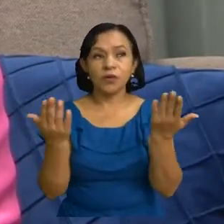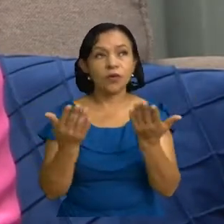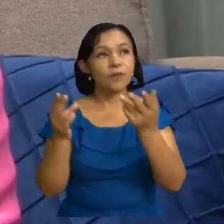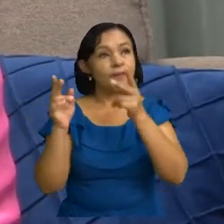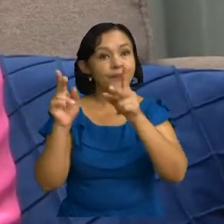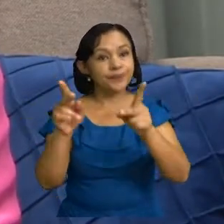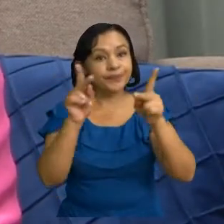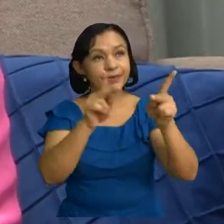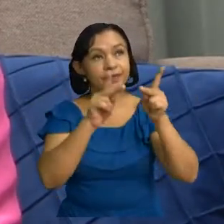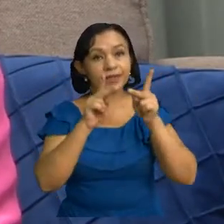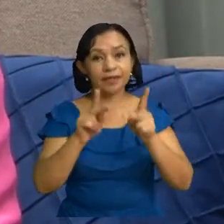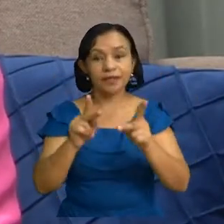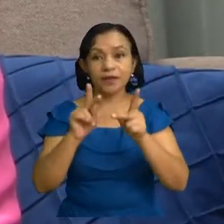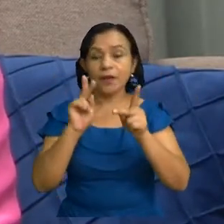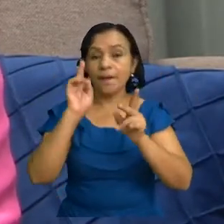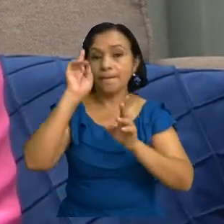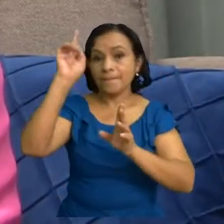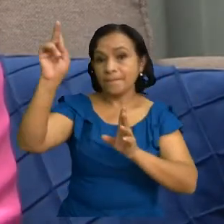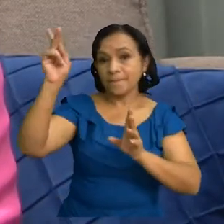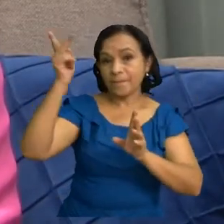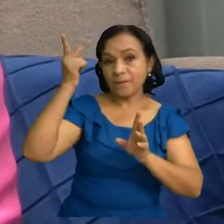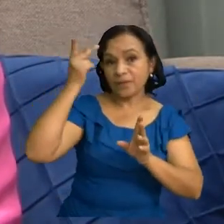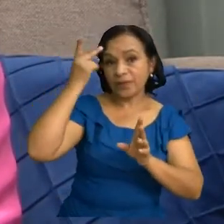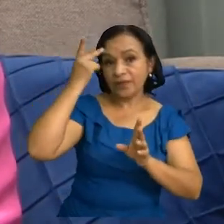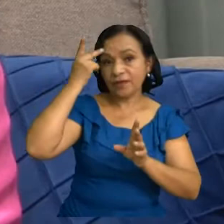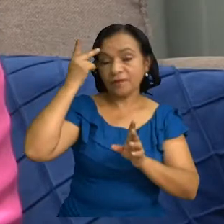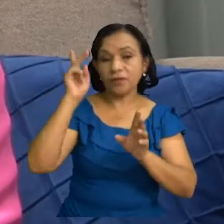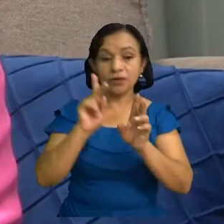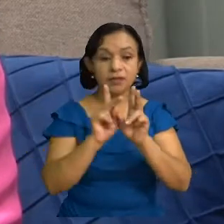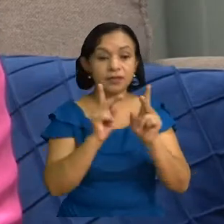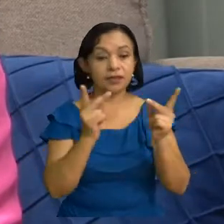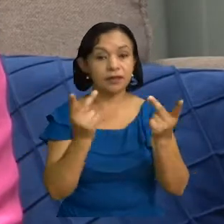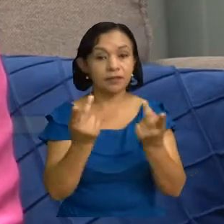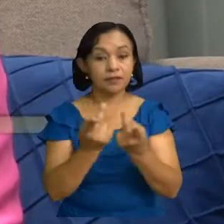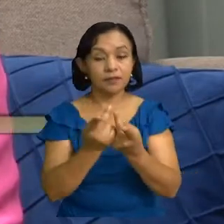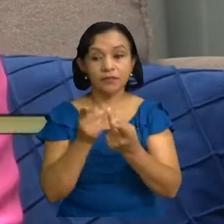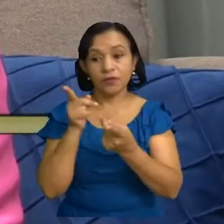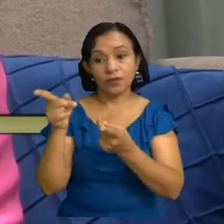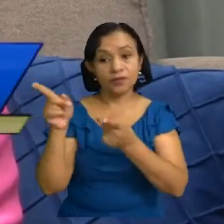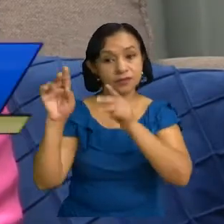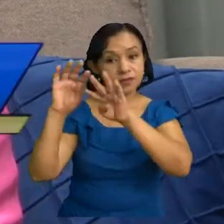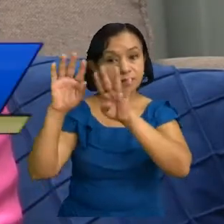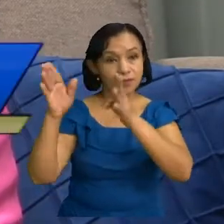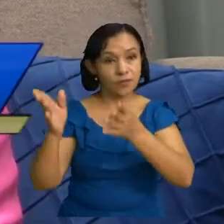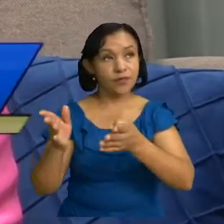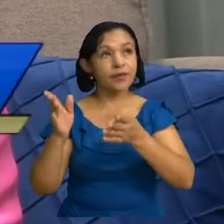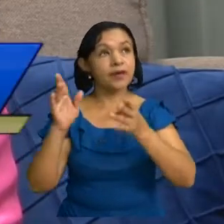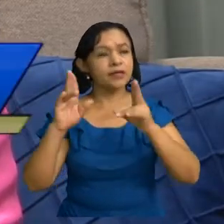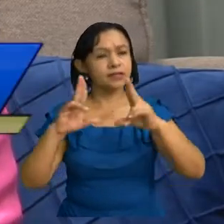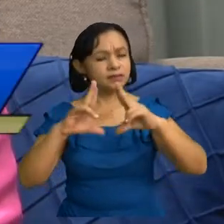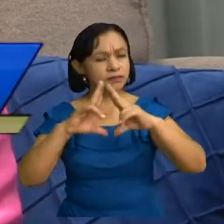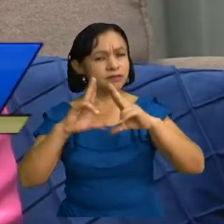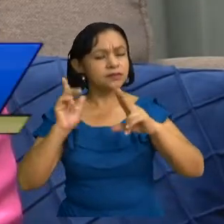y las políticas públicas como lo decía la compañera zumaia nosotros tenemos